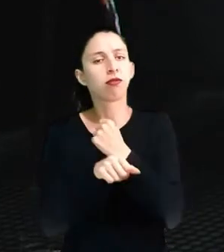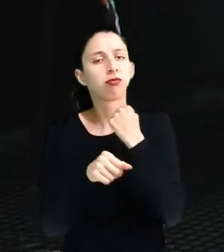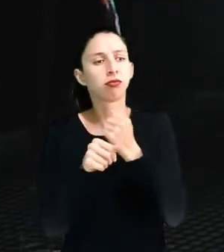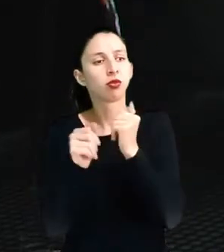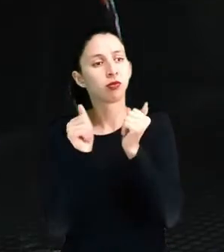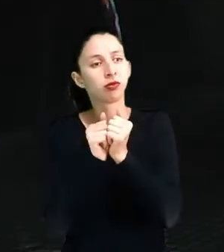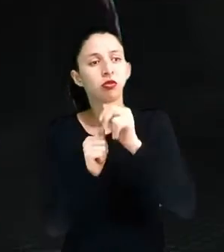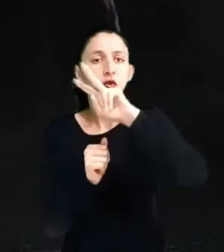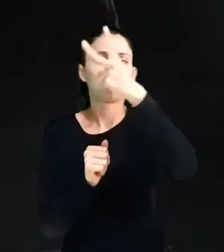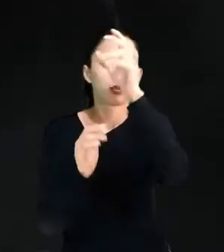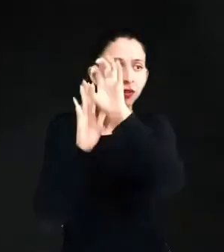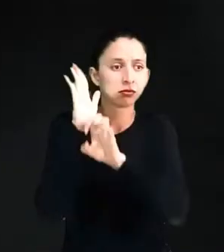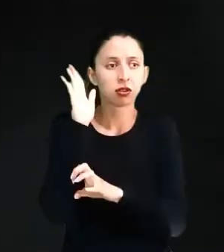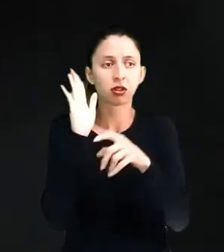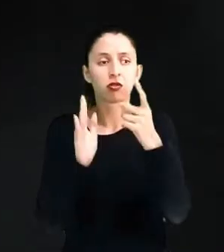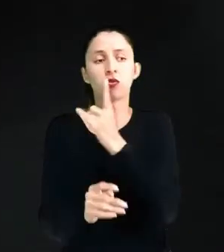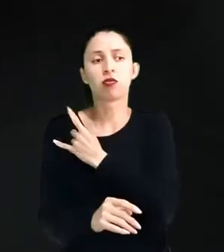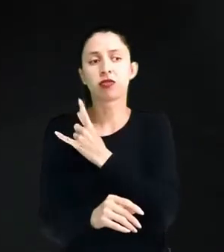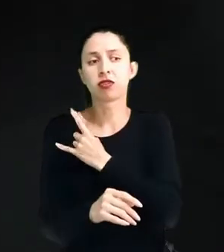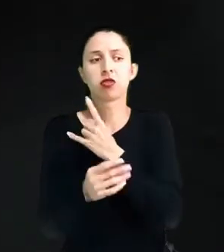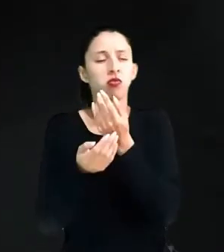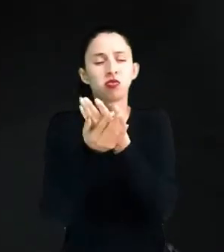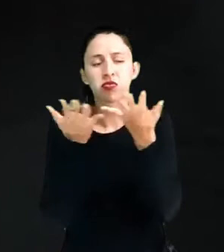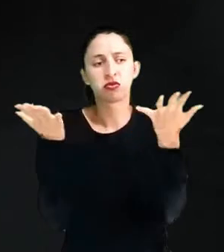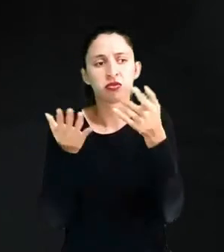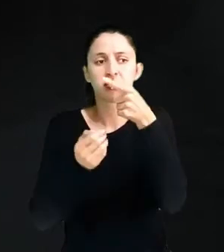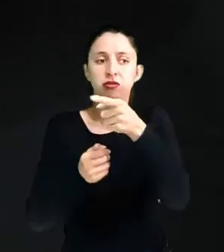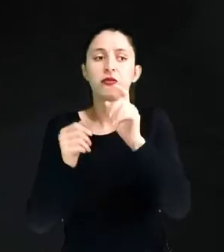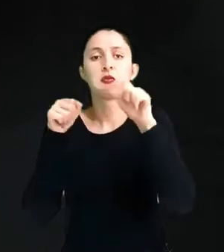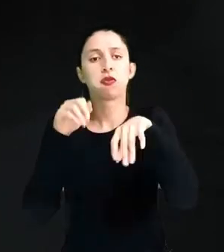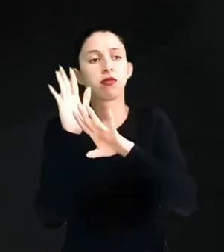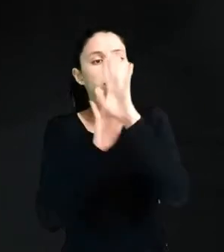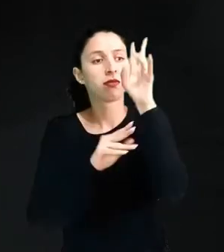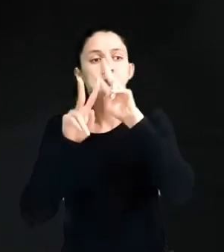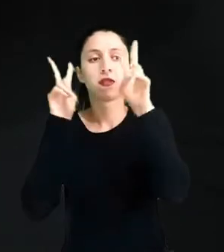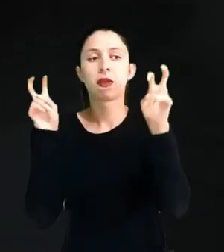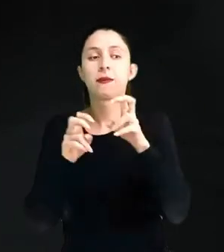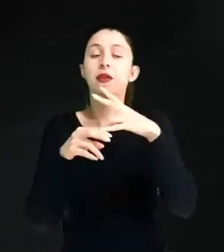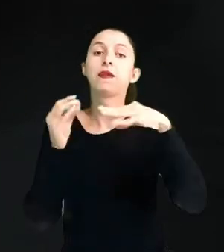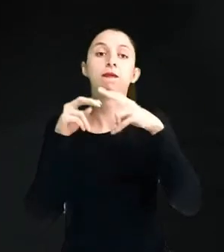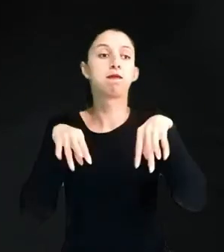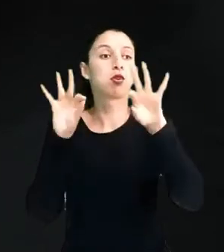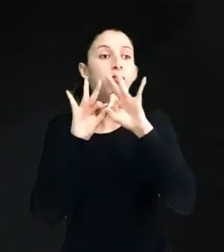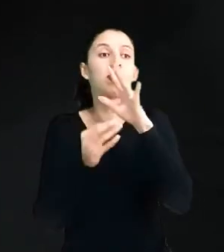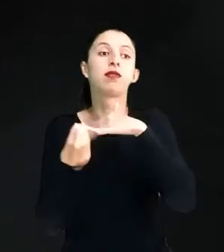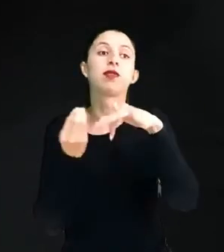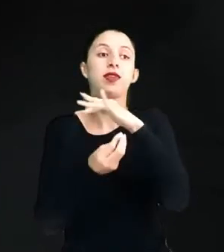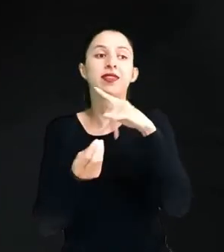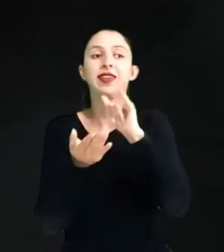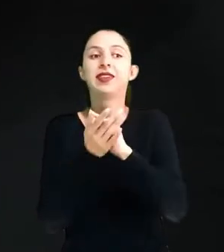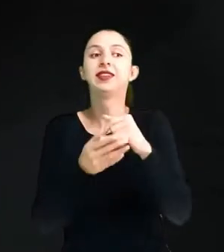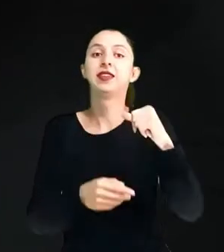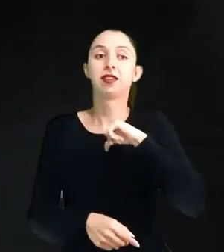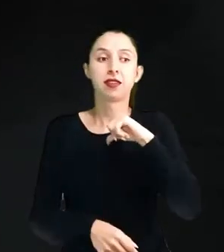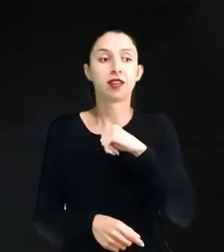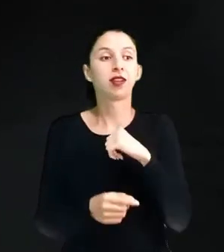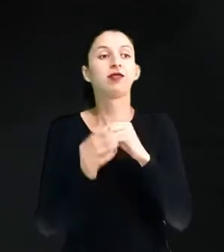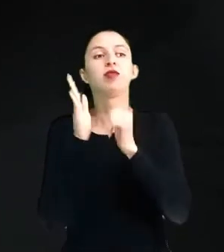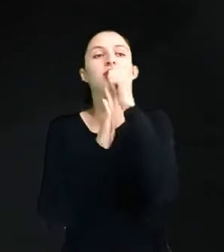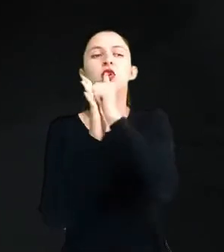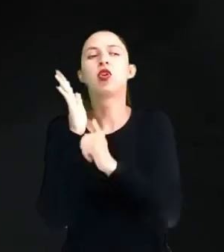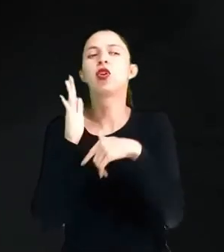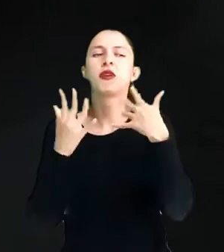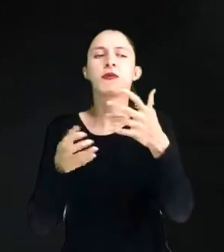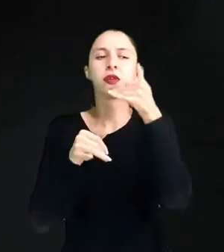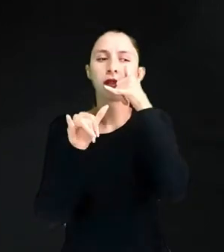qué mejor que poder trabajar conjuntamente, adelantar estos temas ambientales tan importantes. Por eso también tenemos un